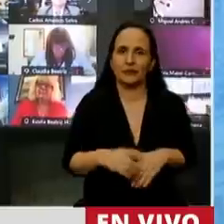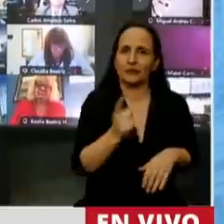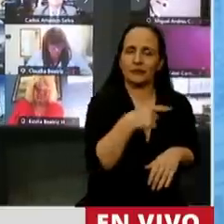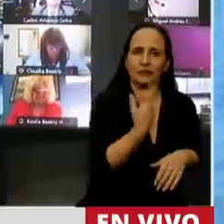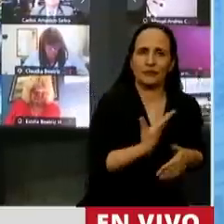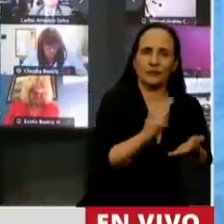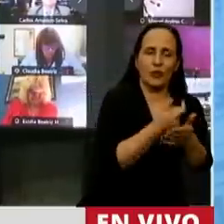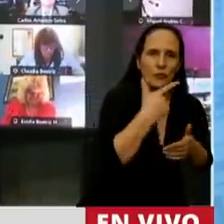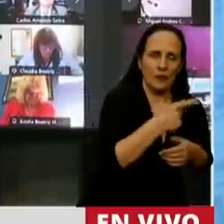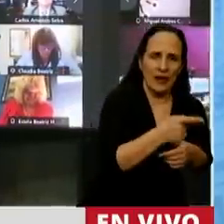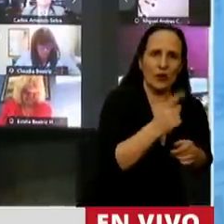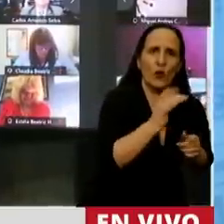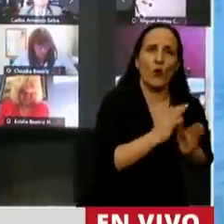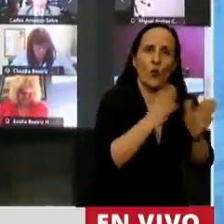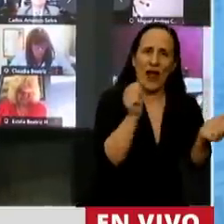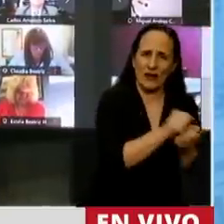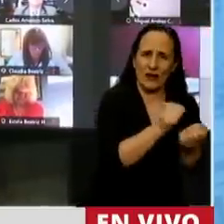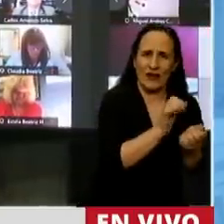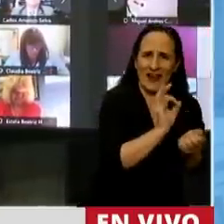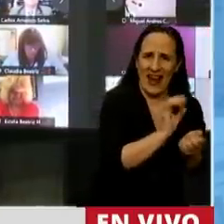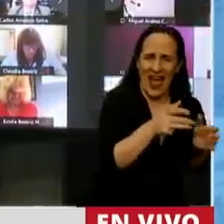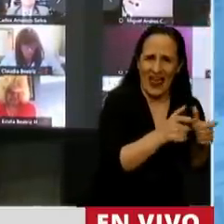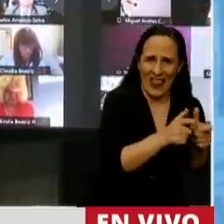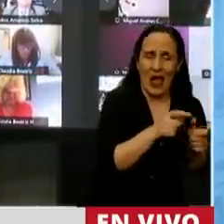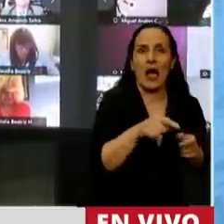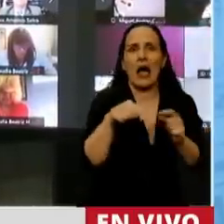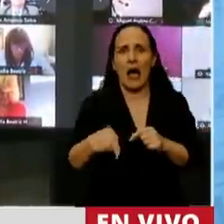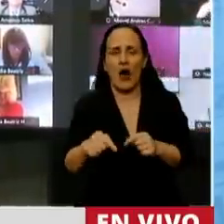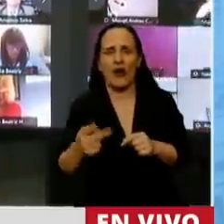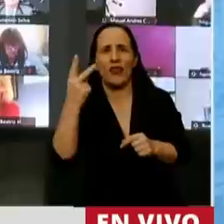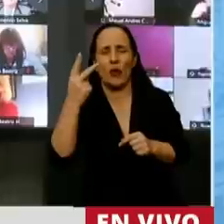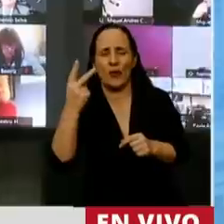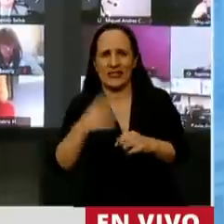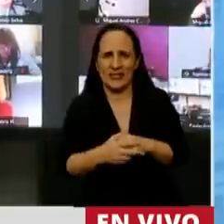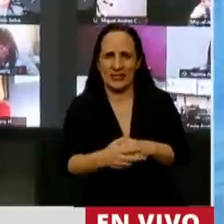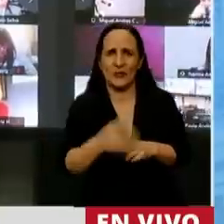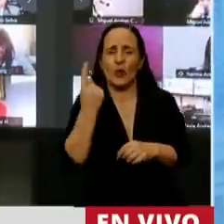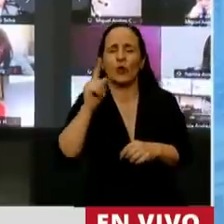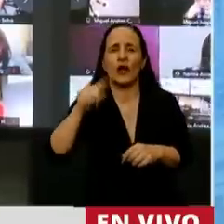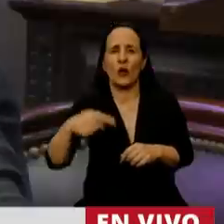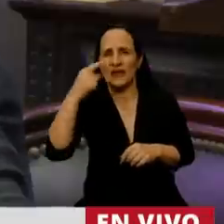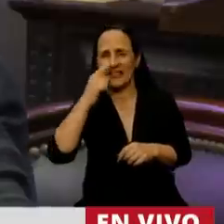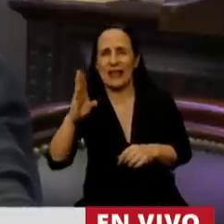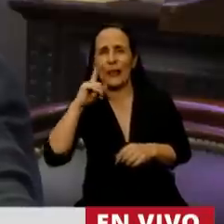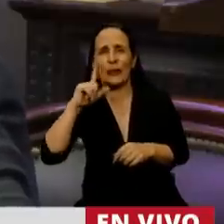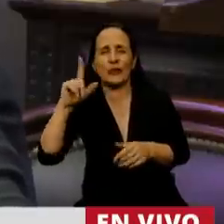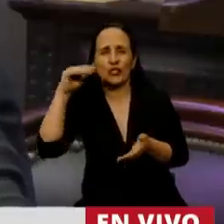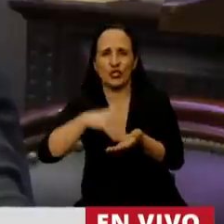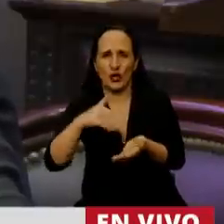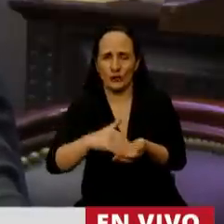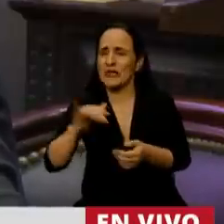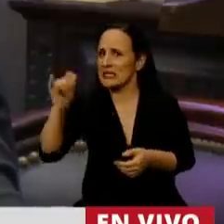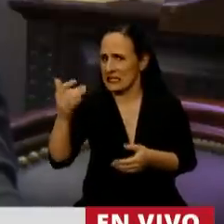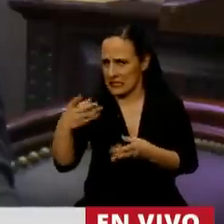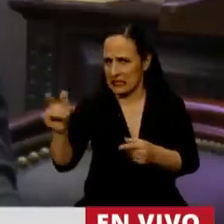un año sin emitir emitieron dos veces la base monetaria dos veces 1,7 billones emitidos y